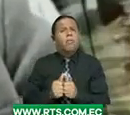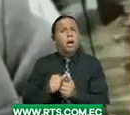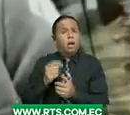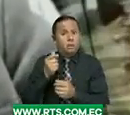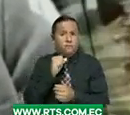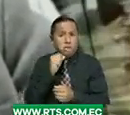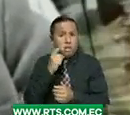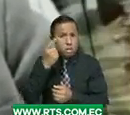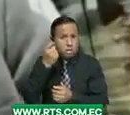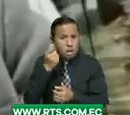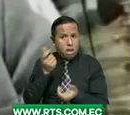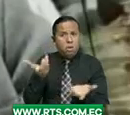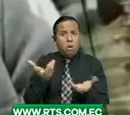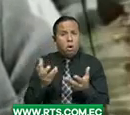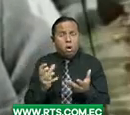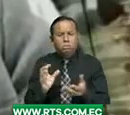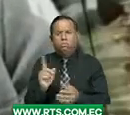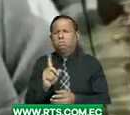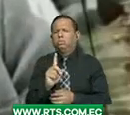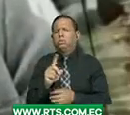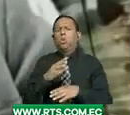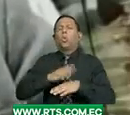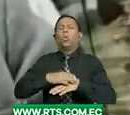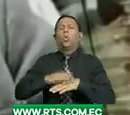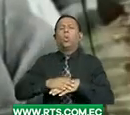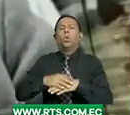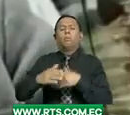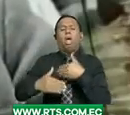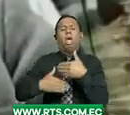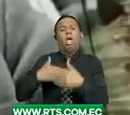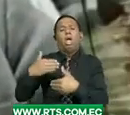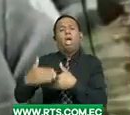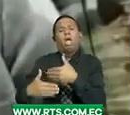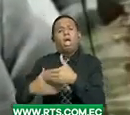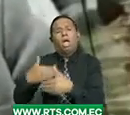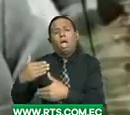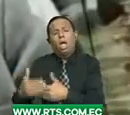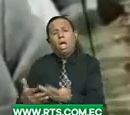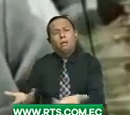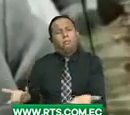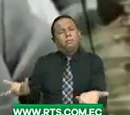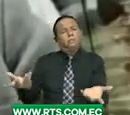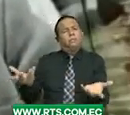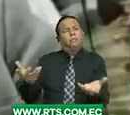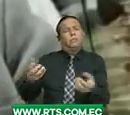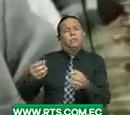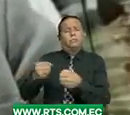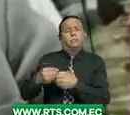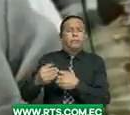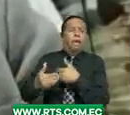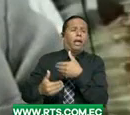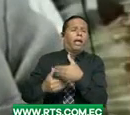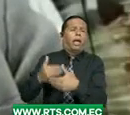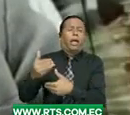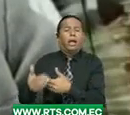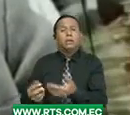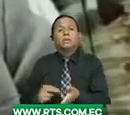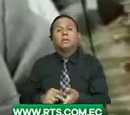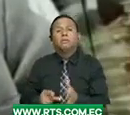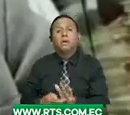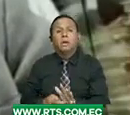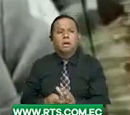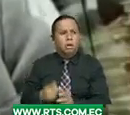por problemas netamente burocráticos. Y estos problemas burocráticos están costando la tranquilidad de miles